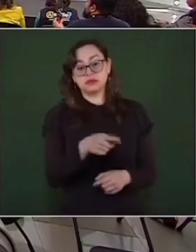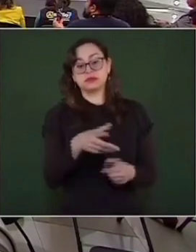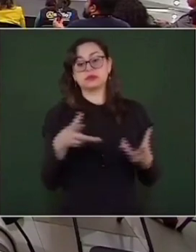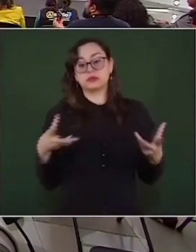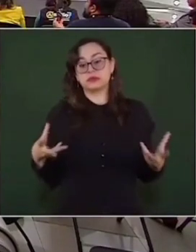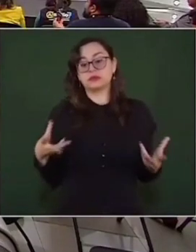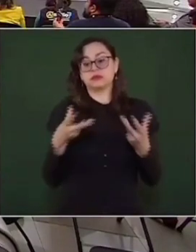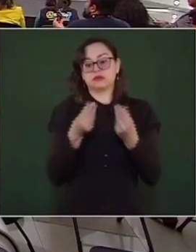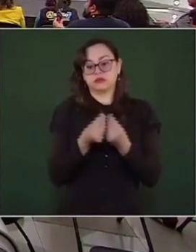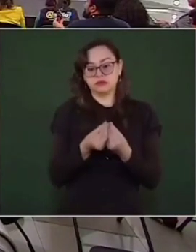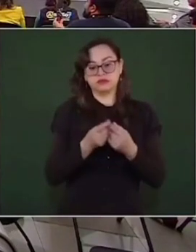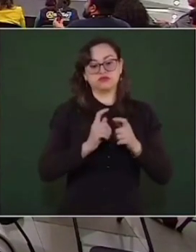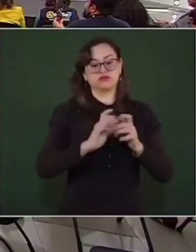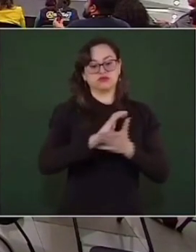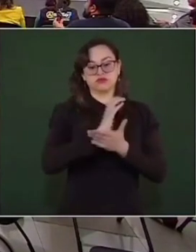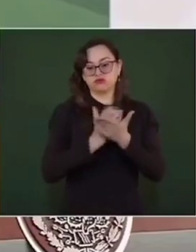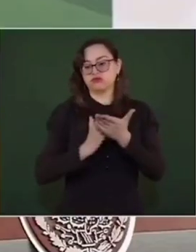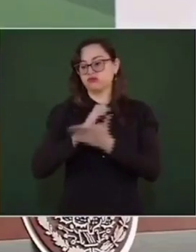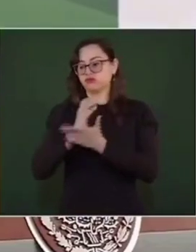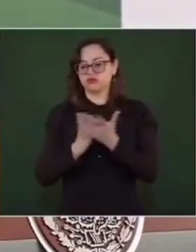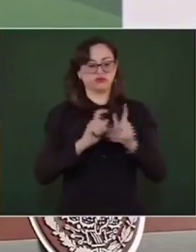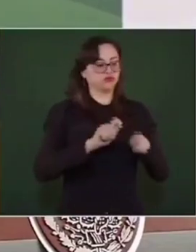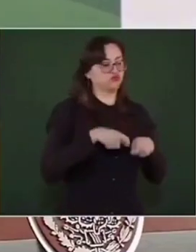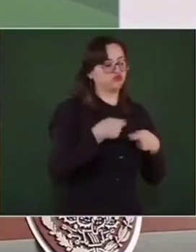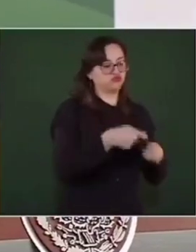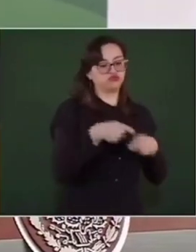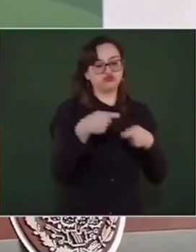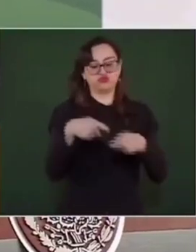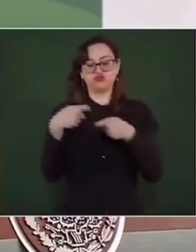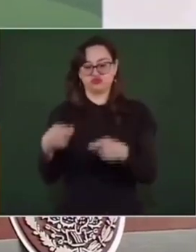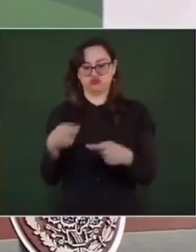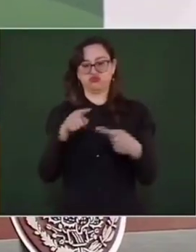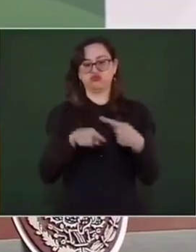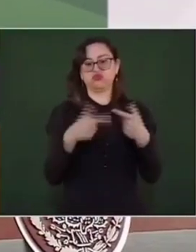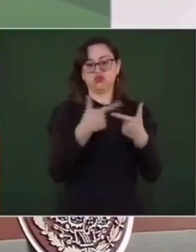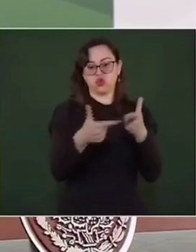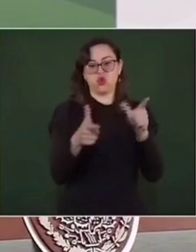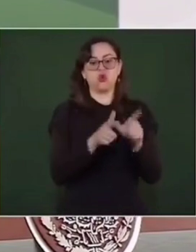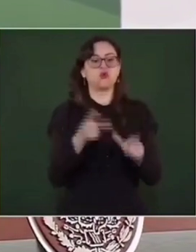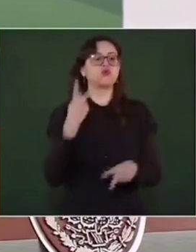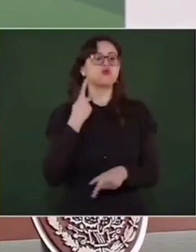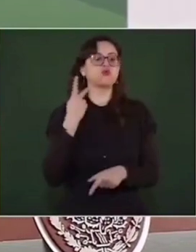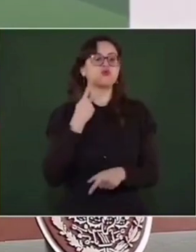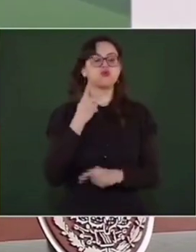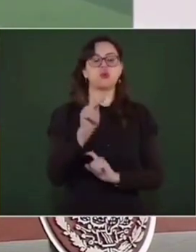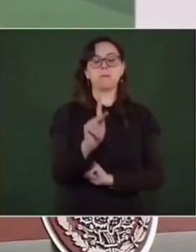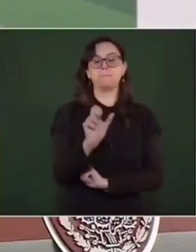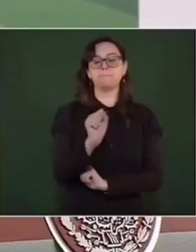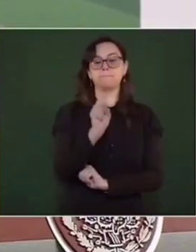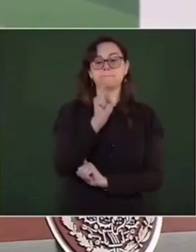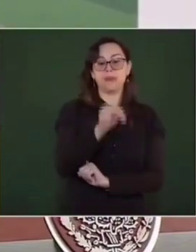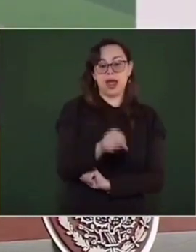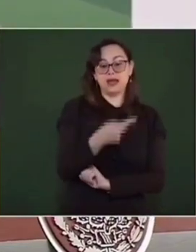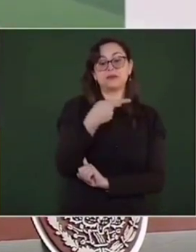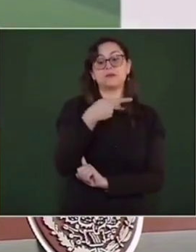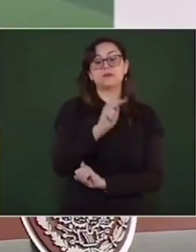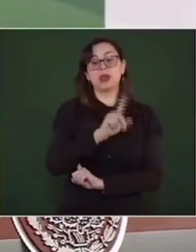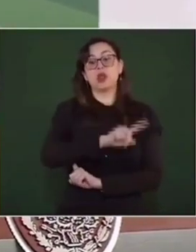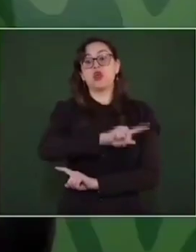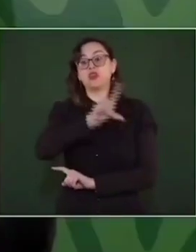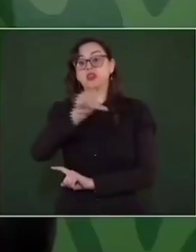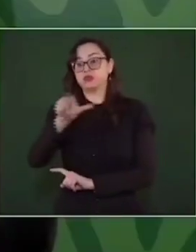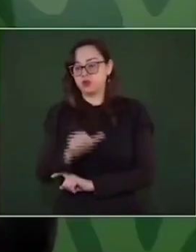serie de relaciones casuísticas, sino es todo un desarrollo que tiene ya carácter